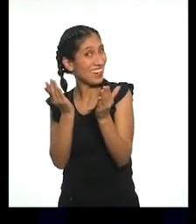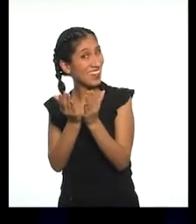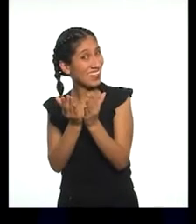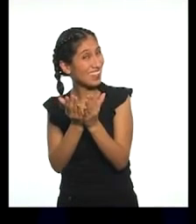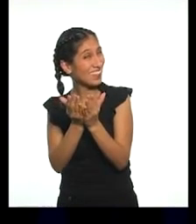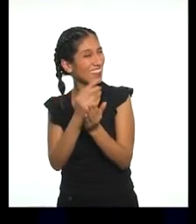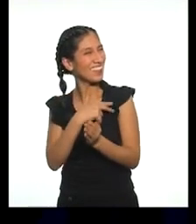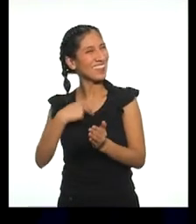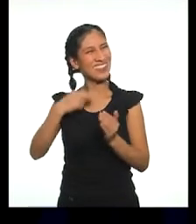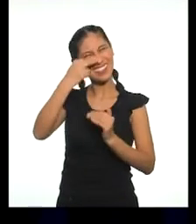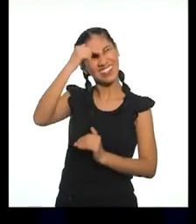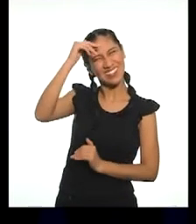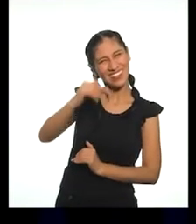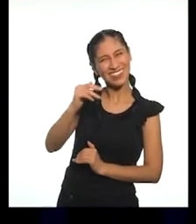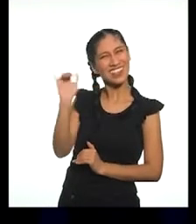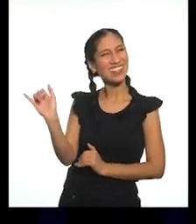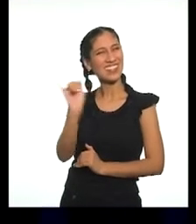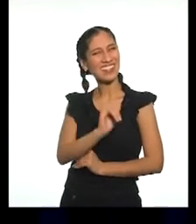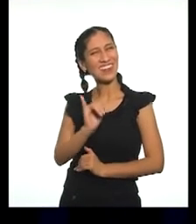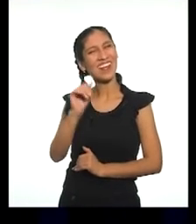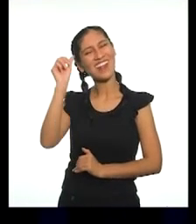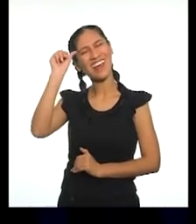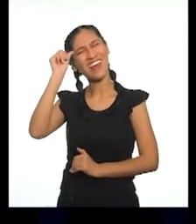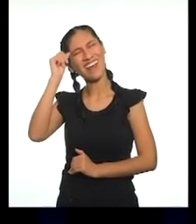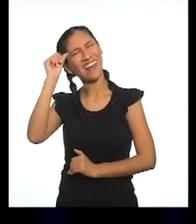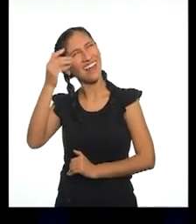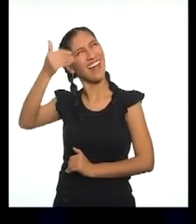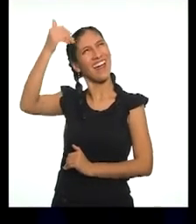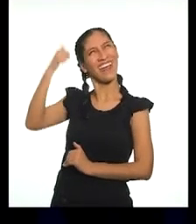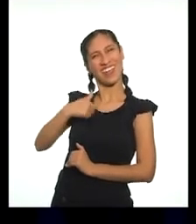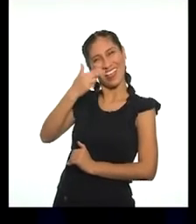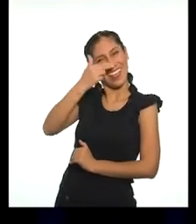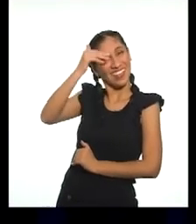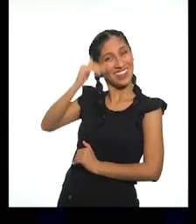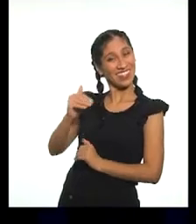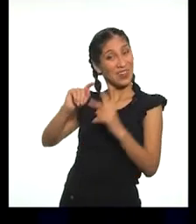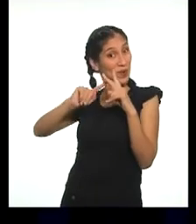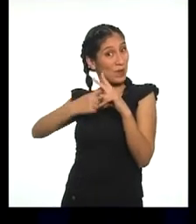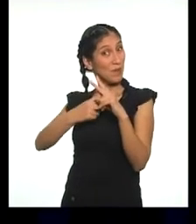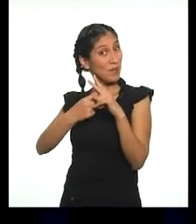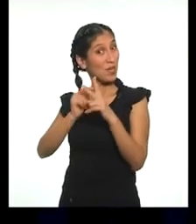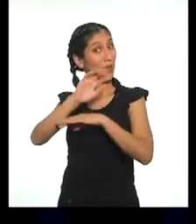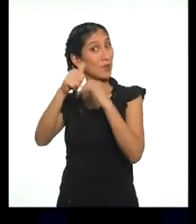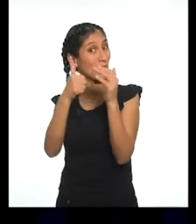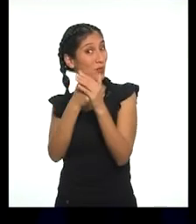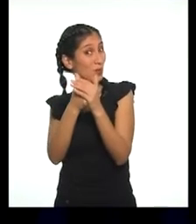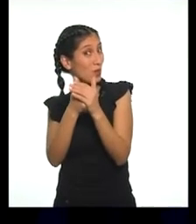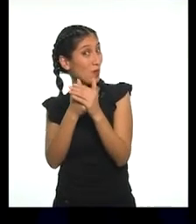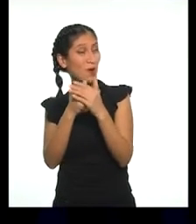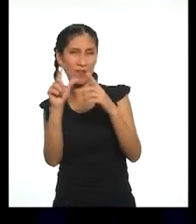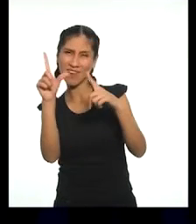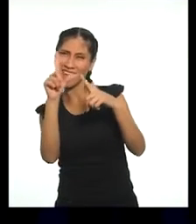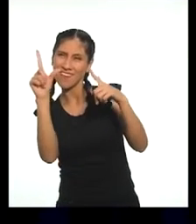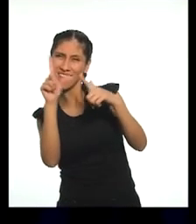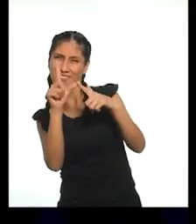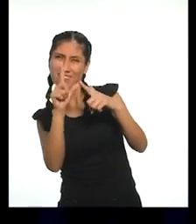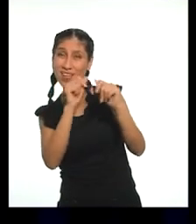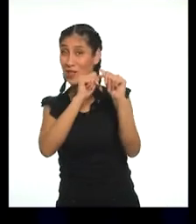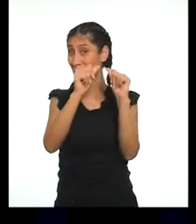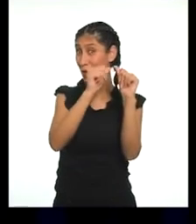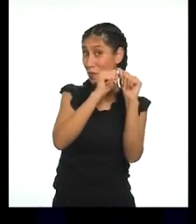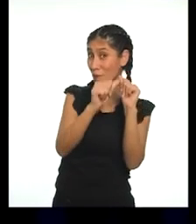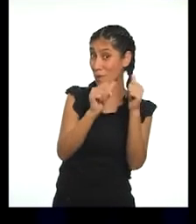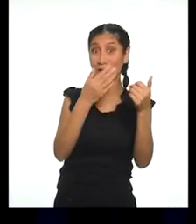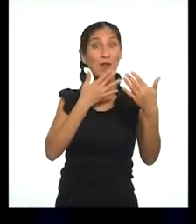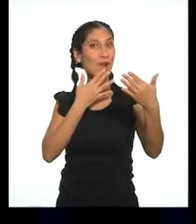nuestra niñez es volver a nuestras raíces. Cuando empezábamos a familiarizarnos con las letras, los números,